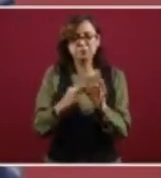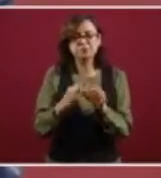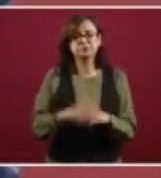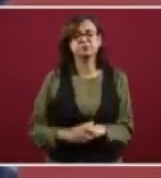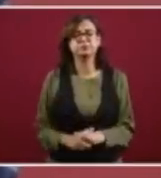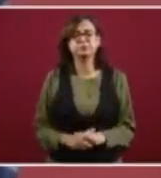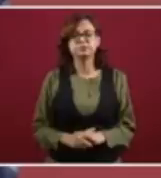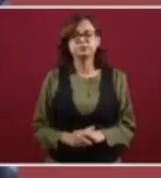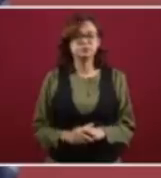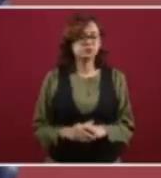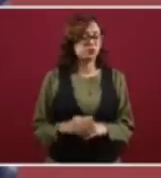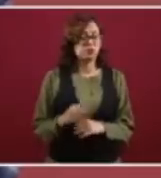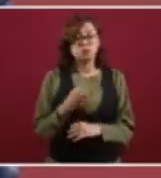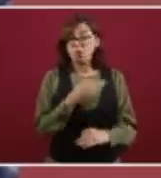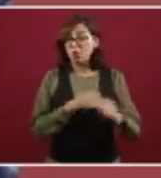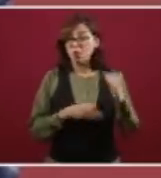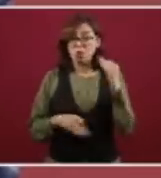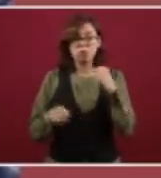Todo,